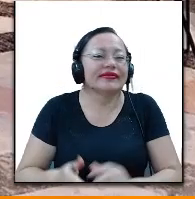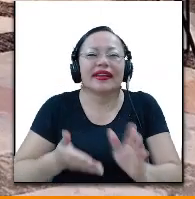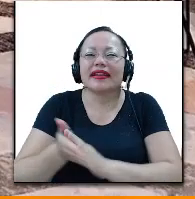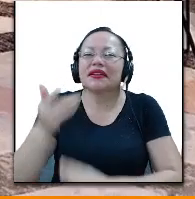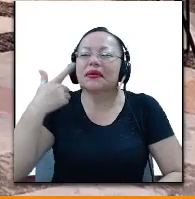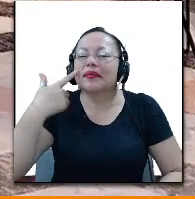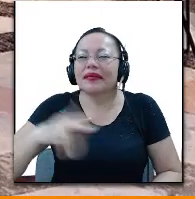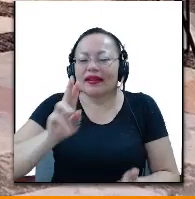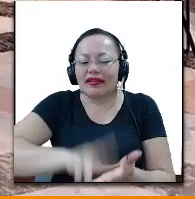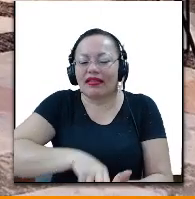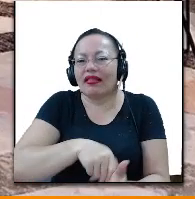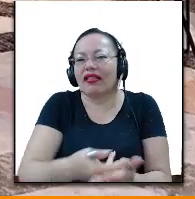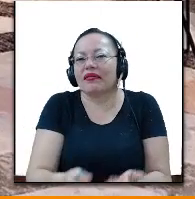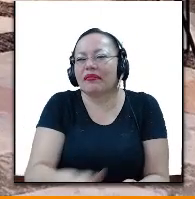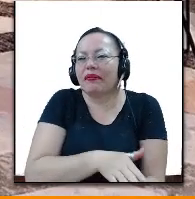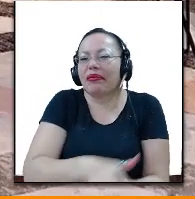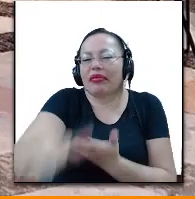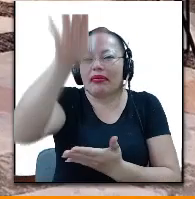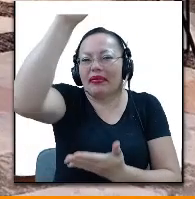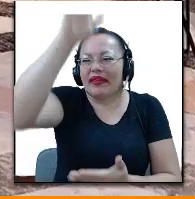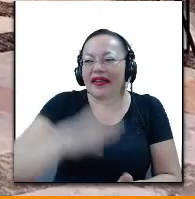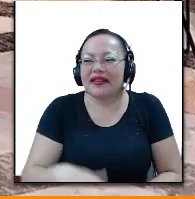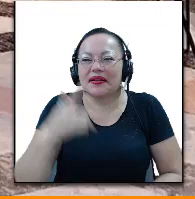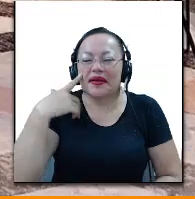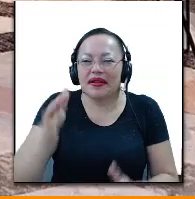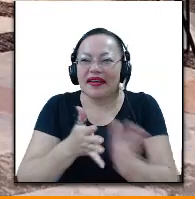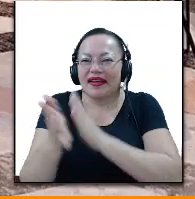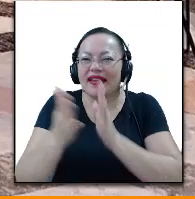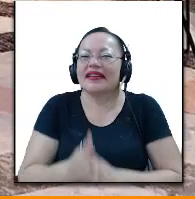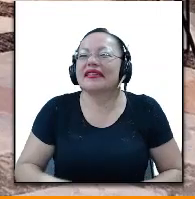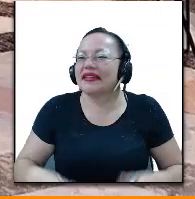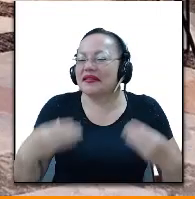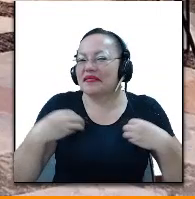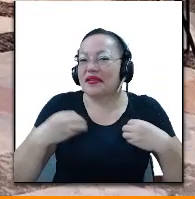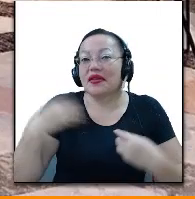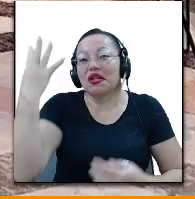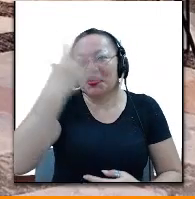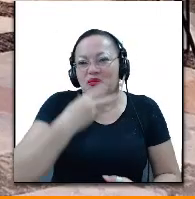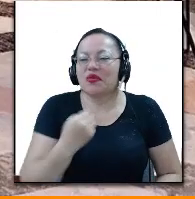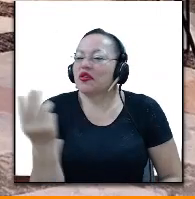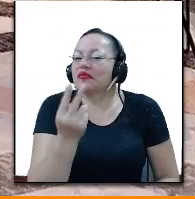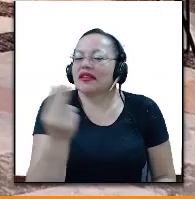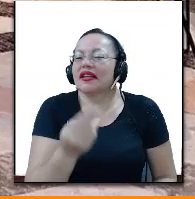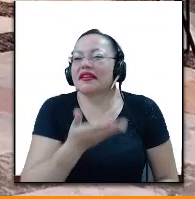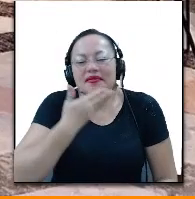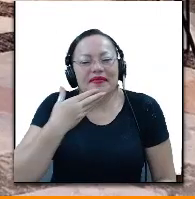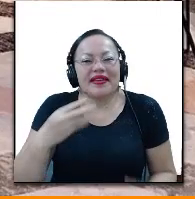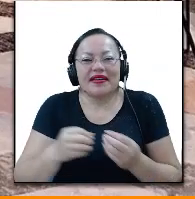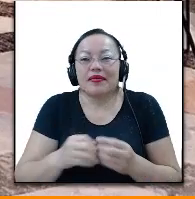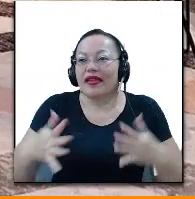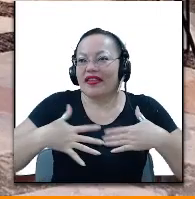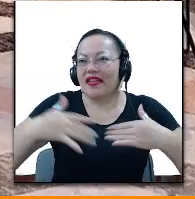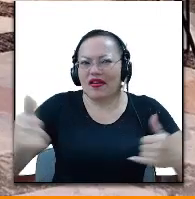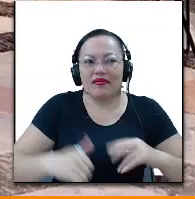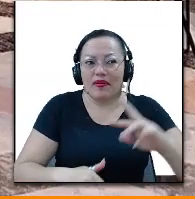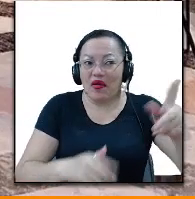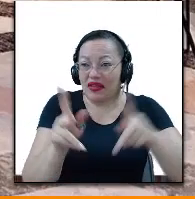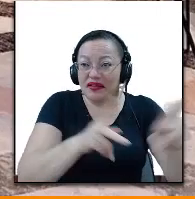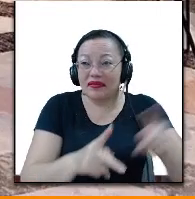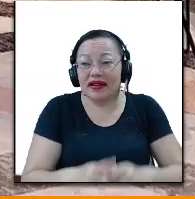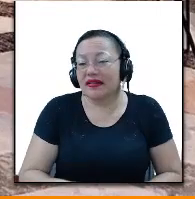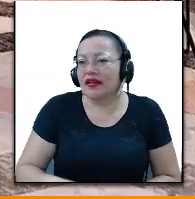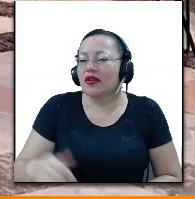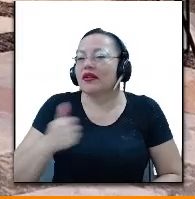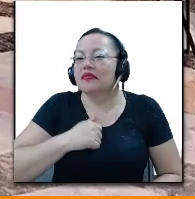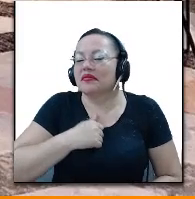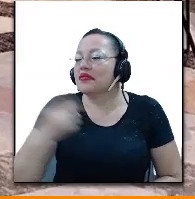mantequilla, dejan que todo resbale. Bueno, están viviendo un momento bueno y que no esperan la felicidad de los demás, solamente